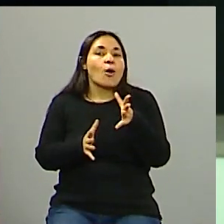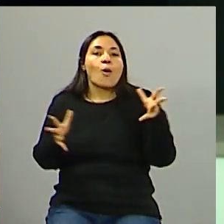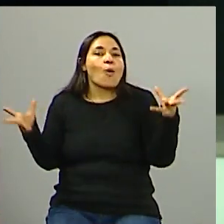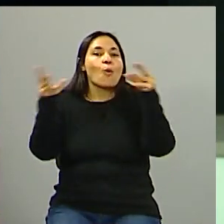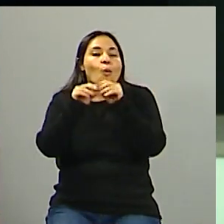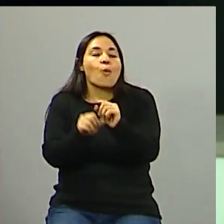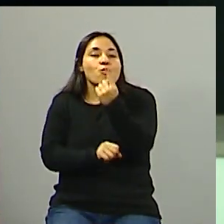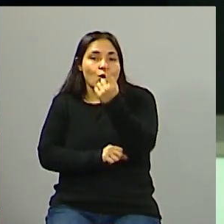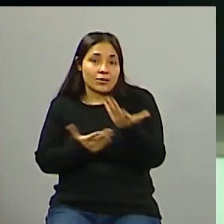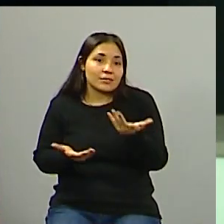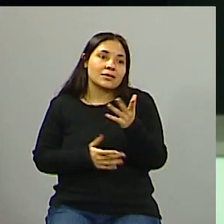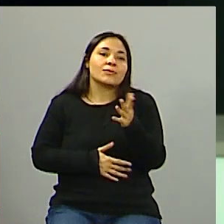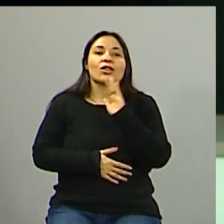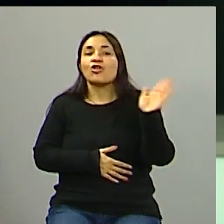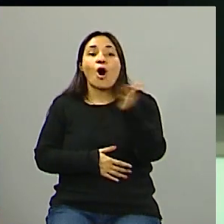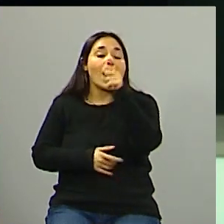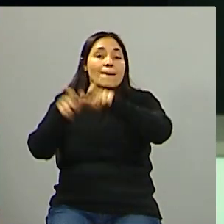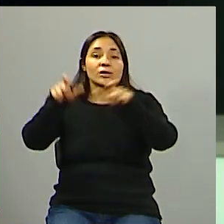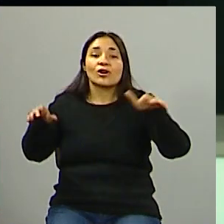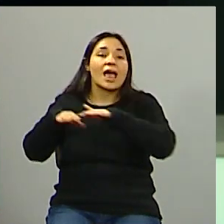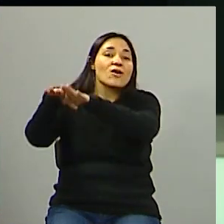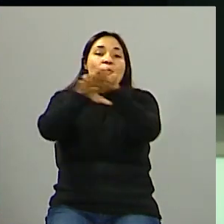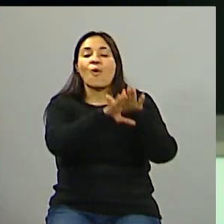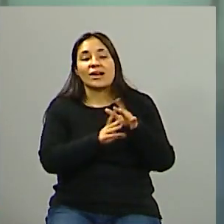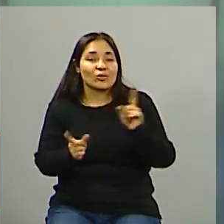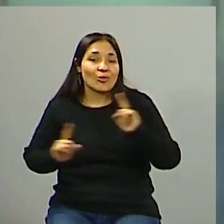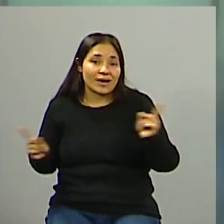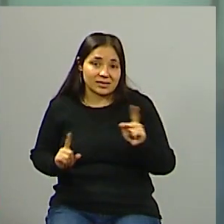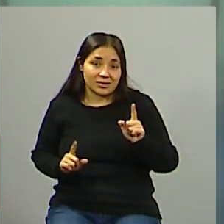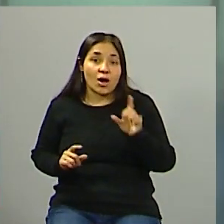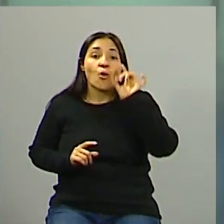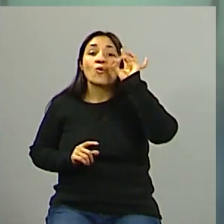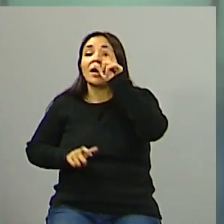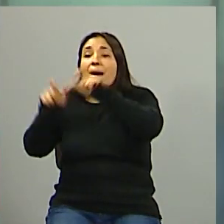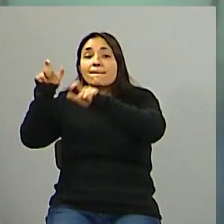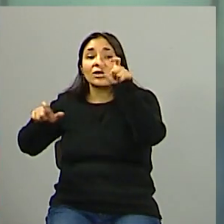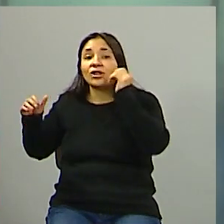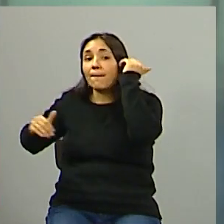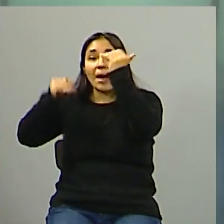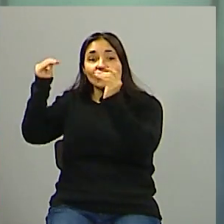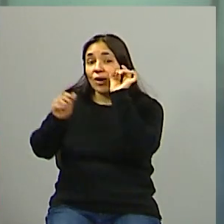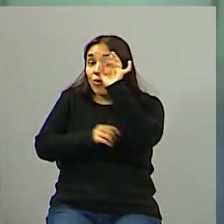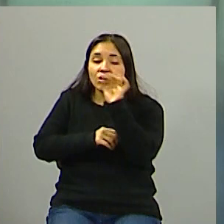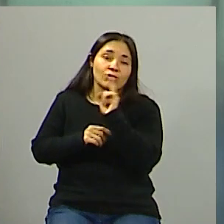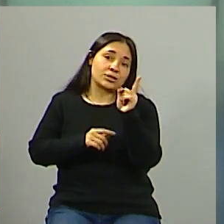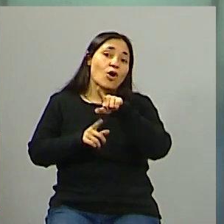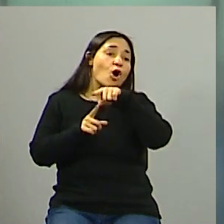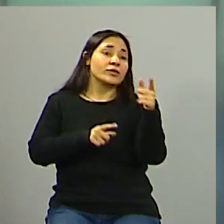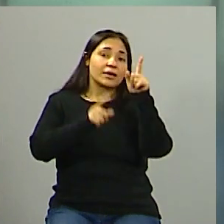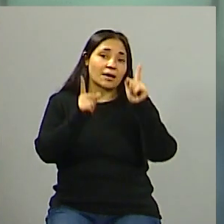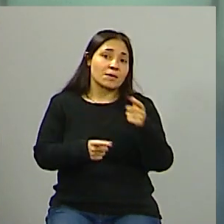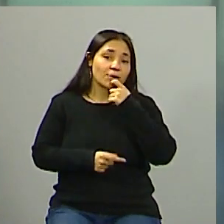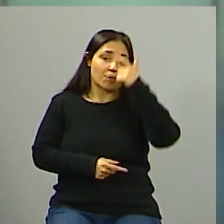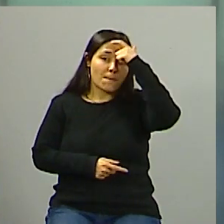estar haciendo esta aclaración. Tal cual. Y no solamente es para las personas mayores, hay un montón de gente, particularidades que hacen que una persona